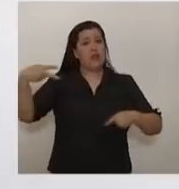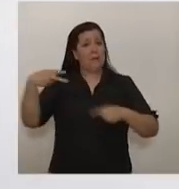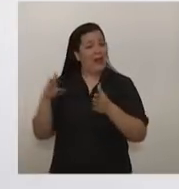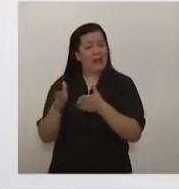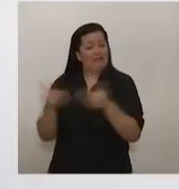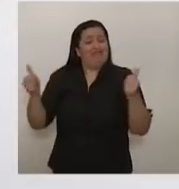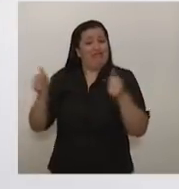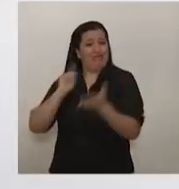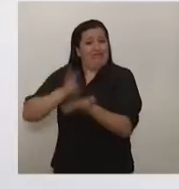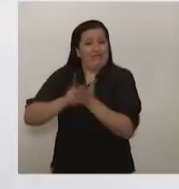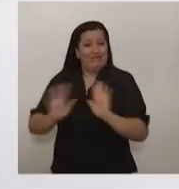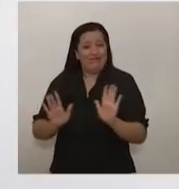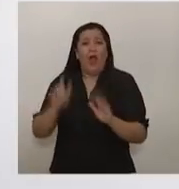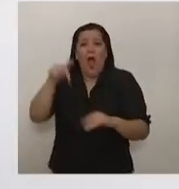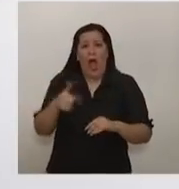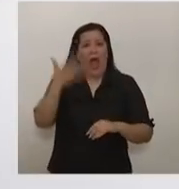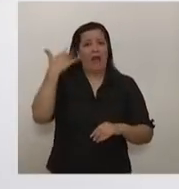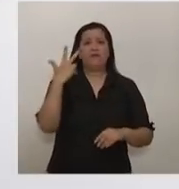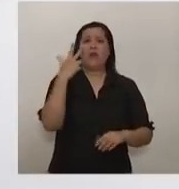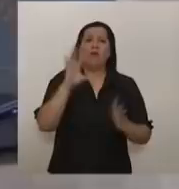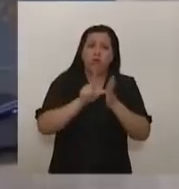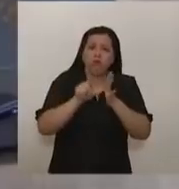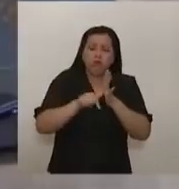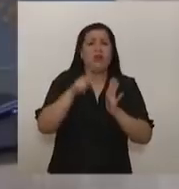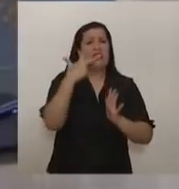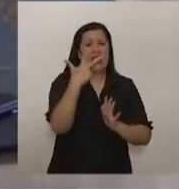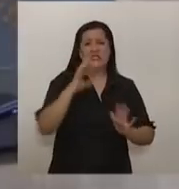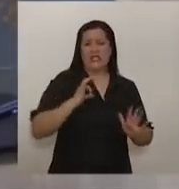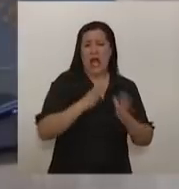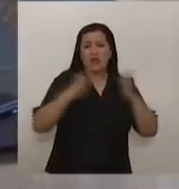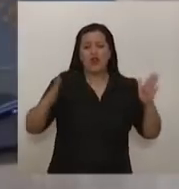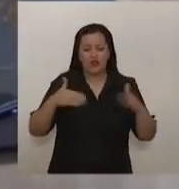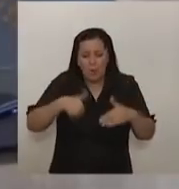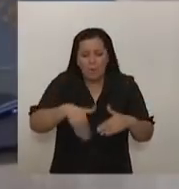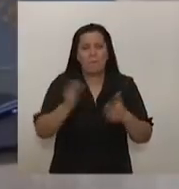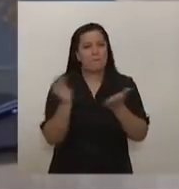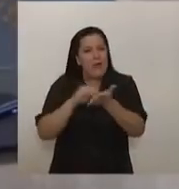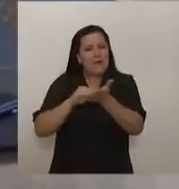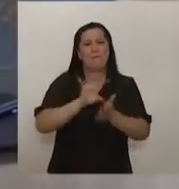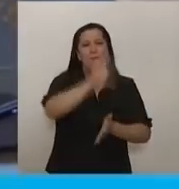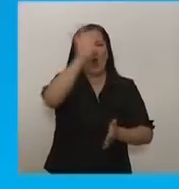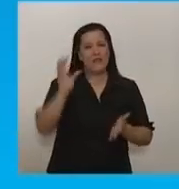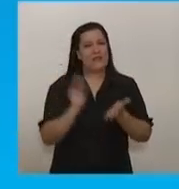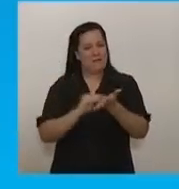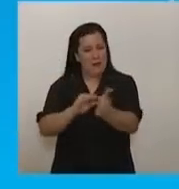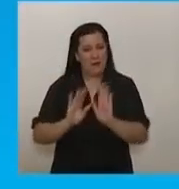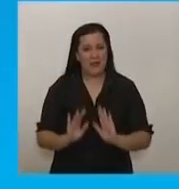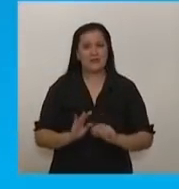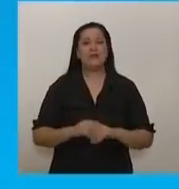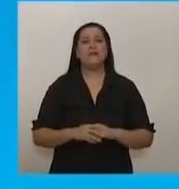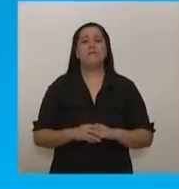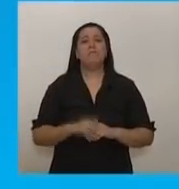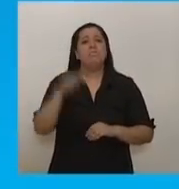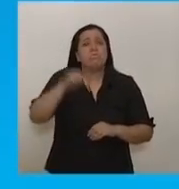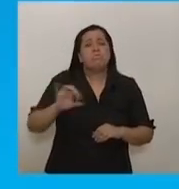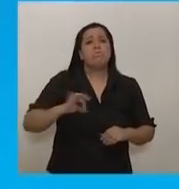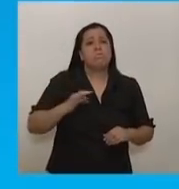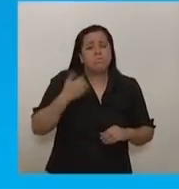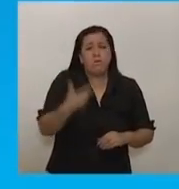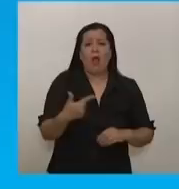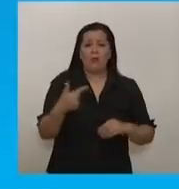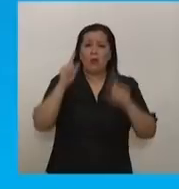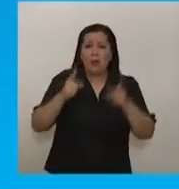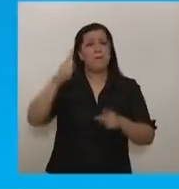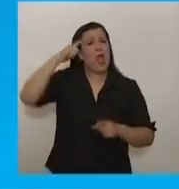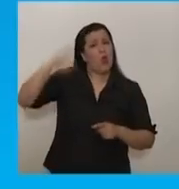cuando antes podían tardar hasta 3 años. Pronto se sumarán más provincias. En estos años respetamos la independencia de